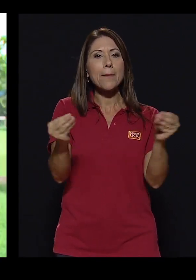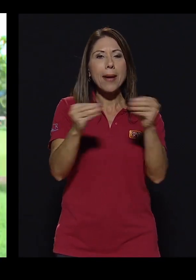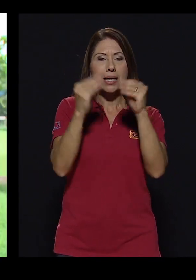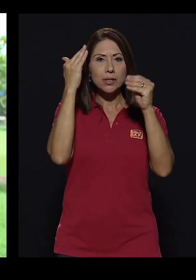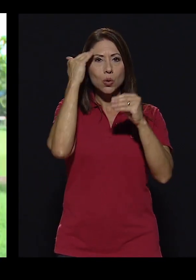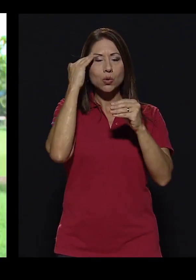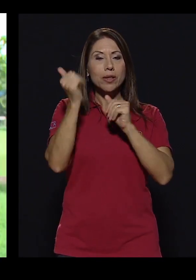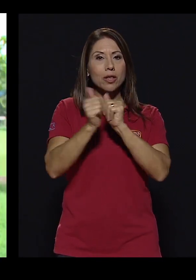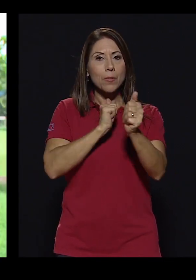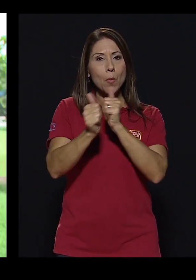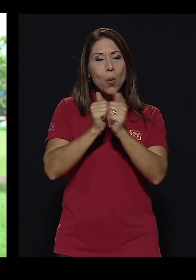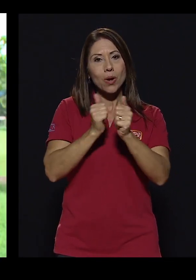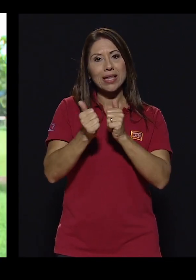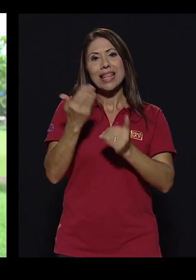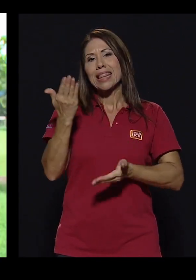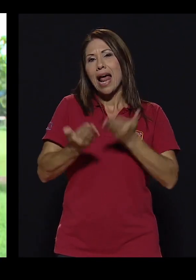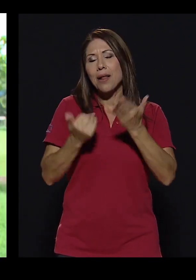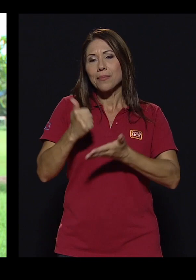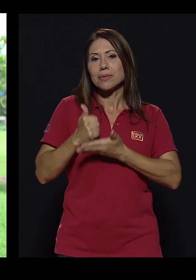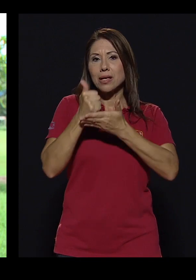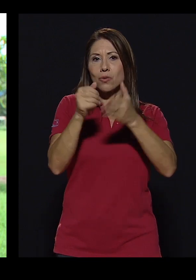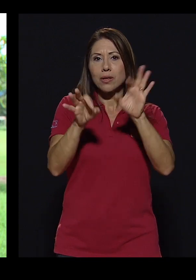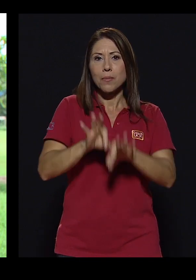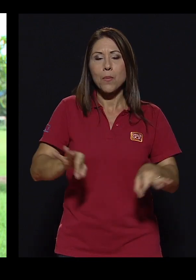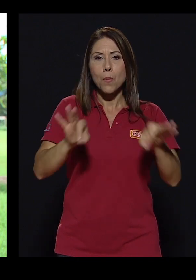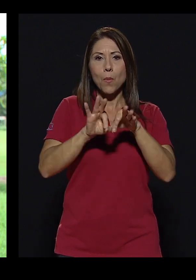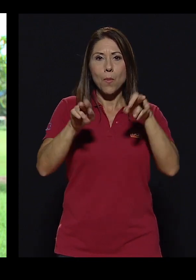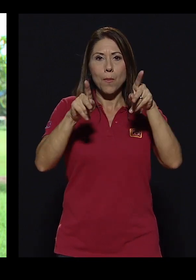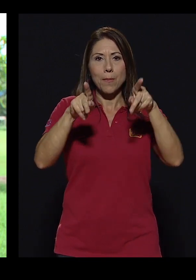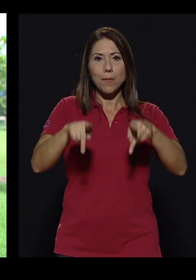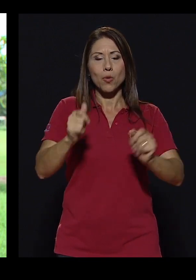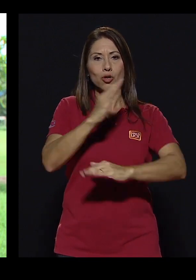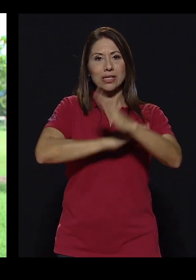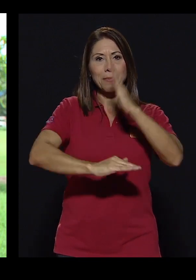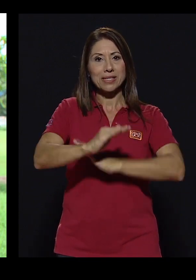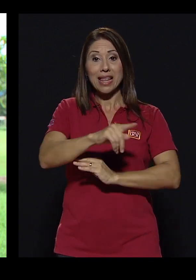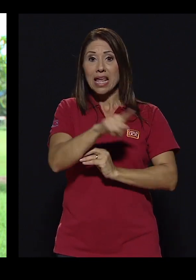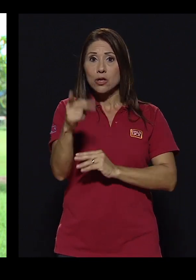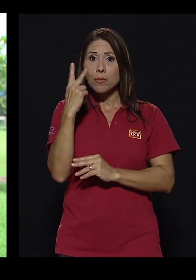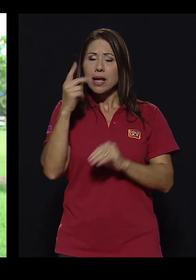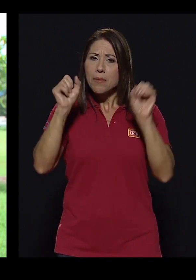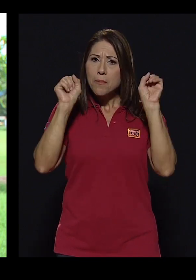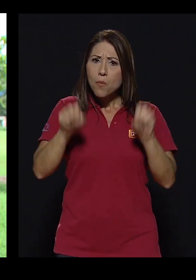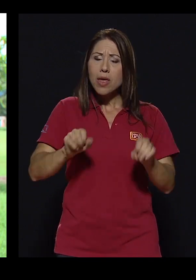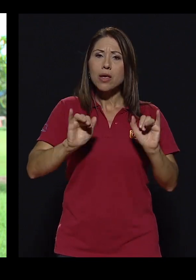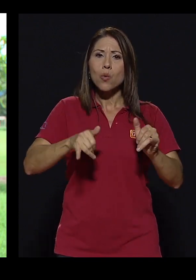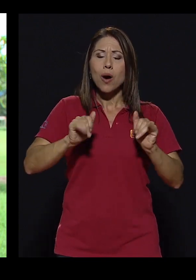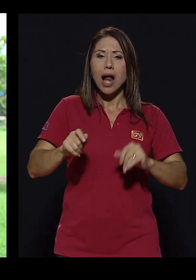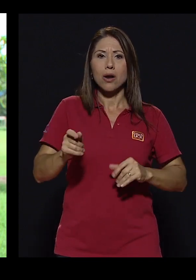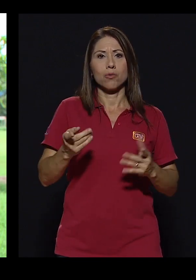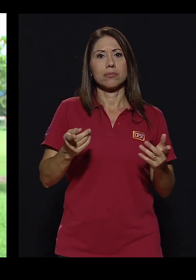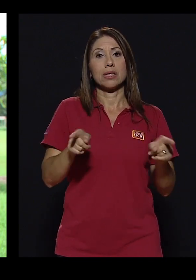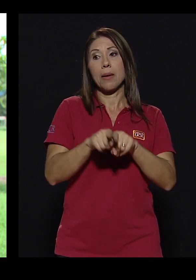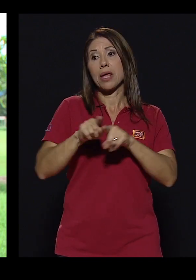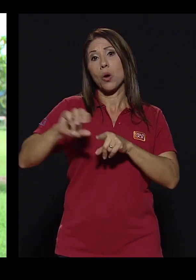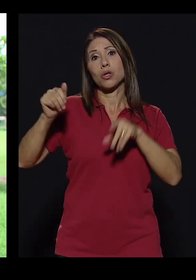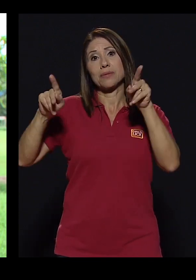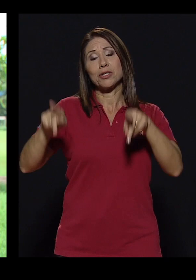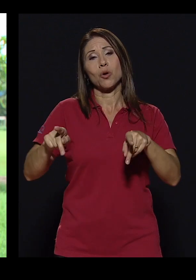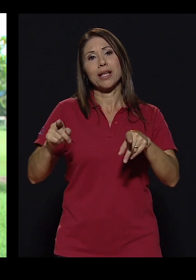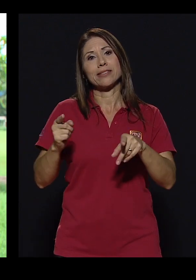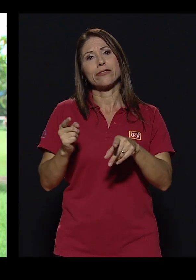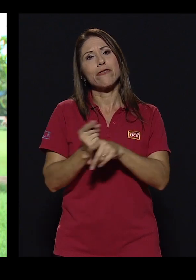tal vez una ayuda importante para las personas con discapacidad que vean que pueden jugarlo y para las otras personas